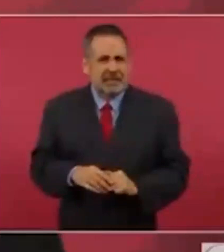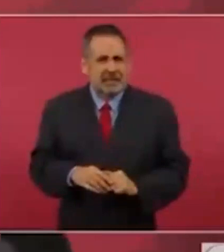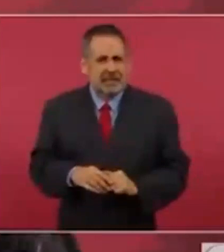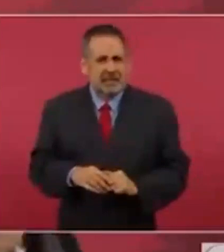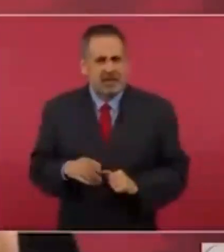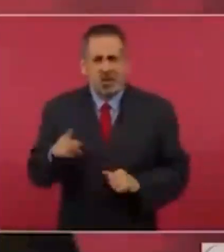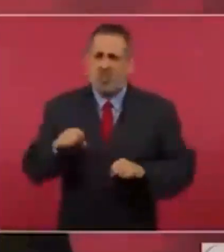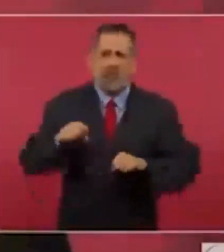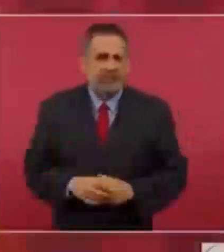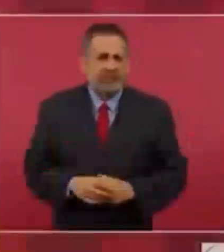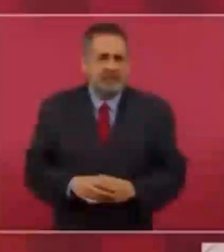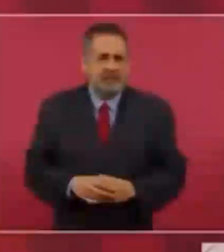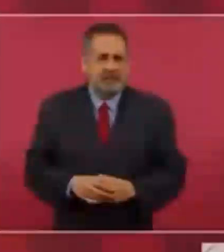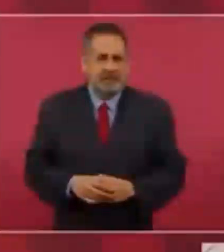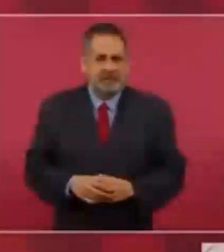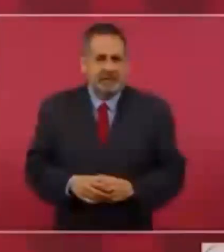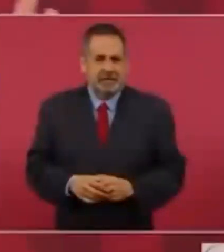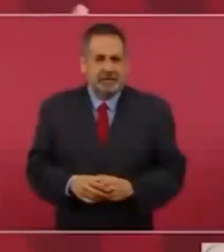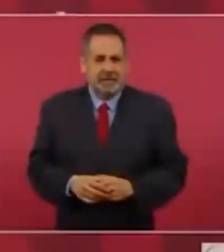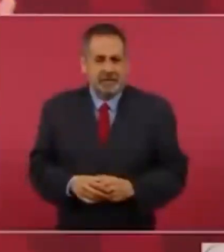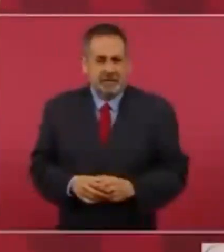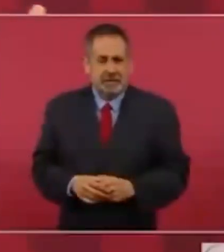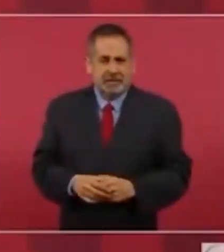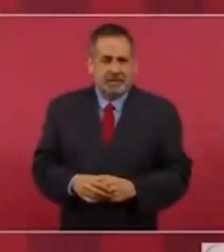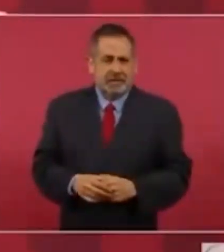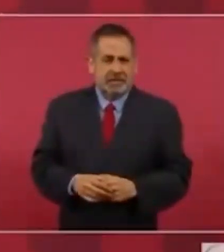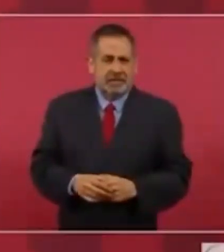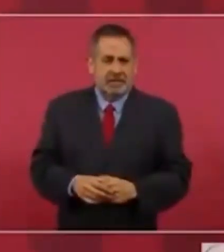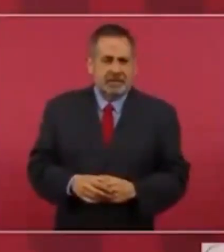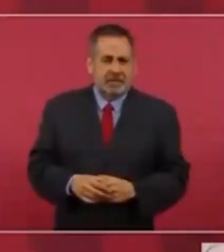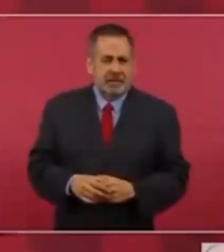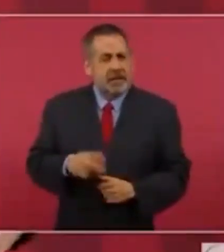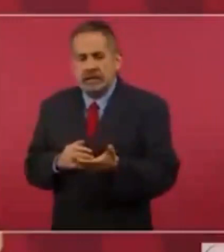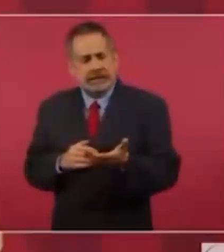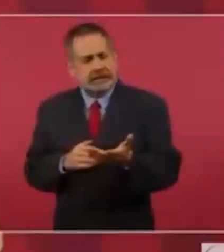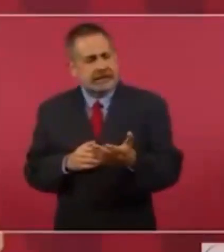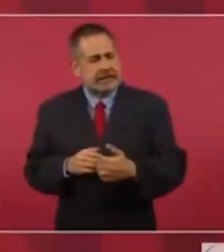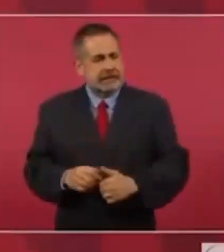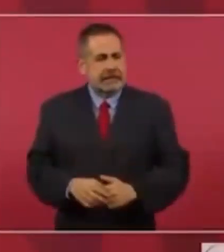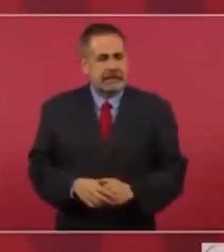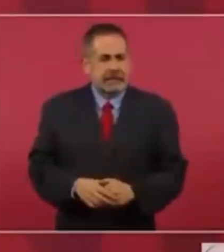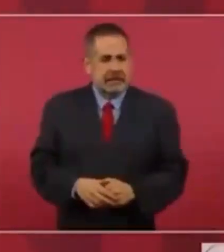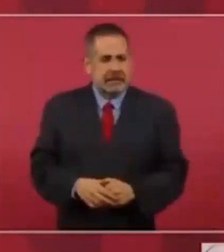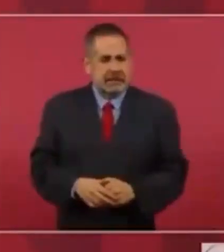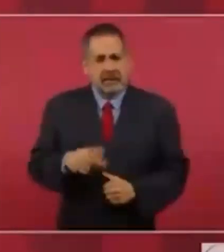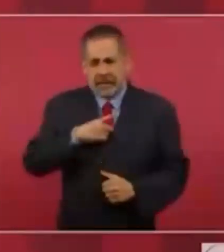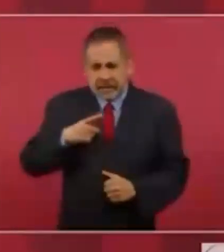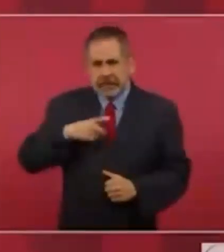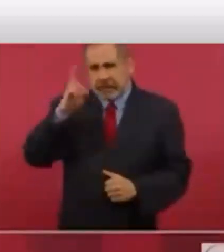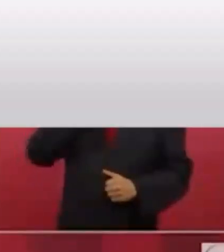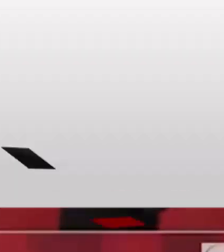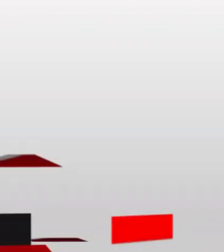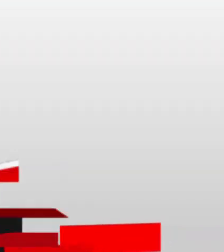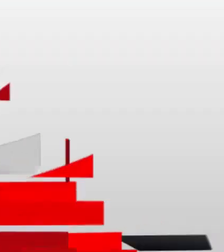de prepotencia el no cuidar las formas, el no actuar con respeto